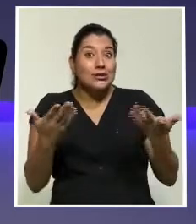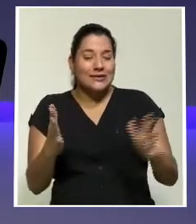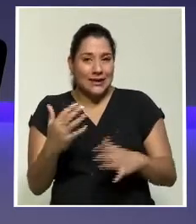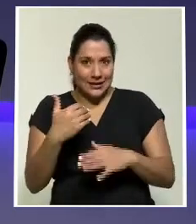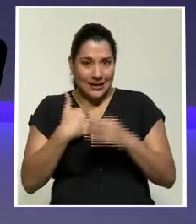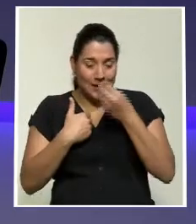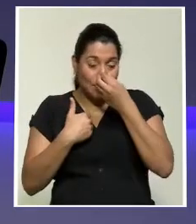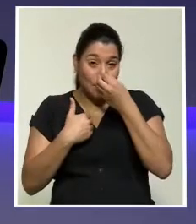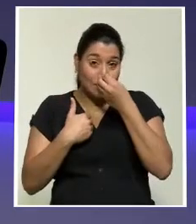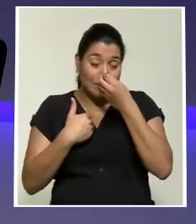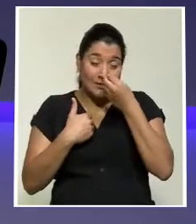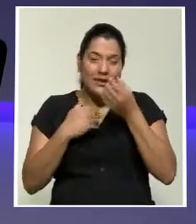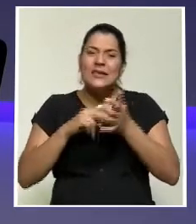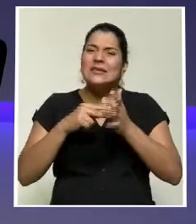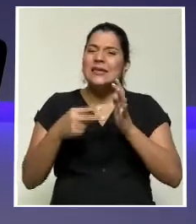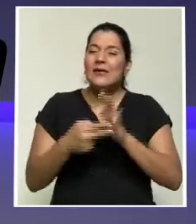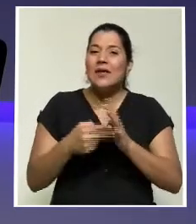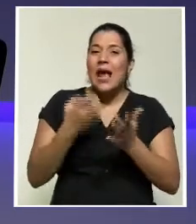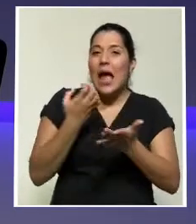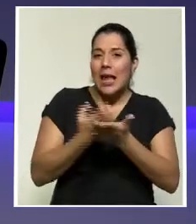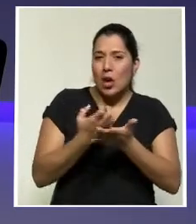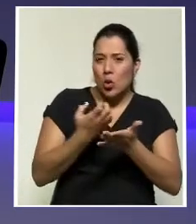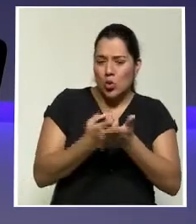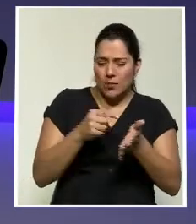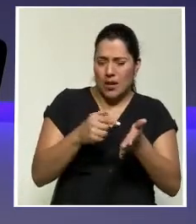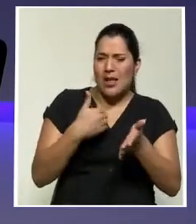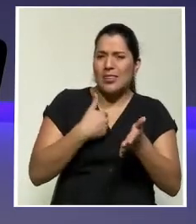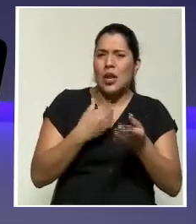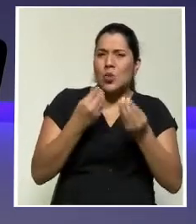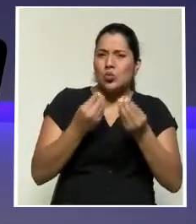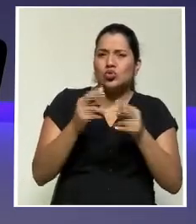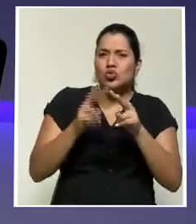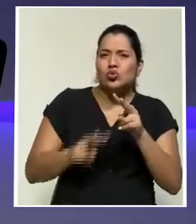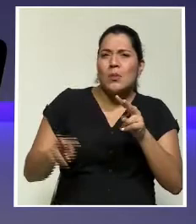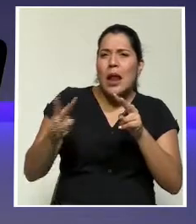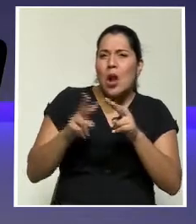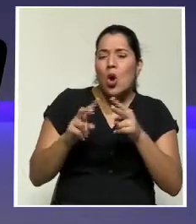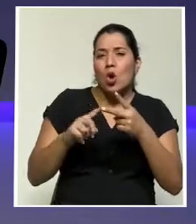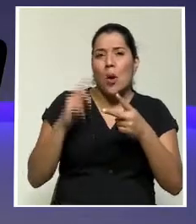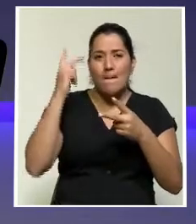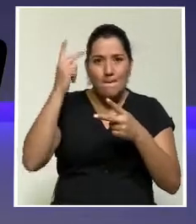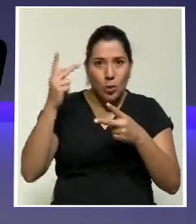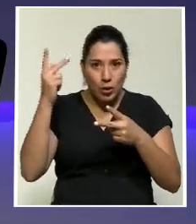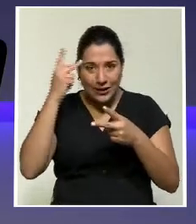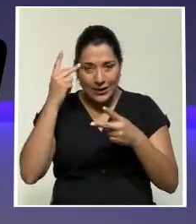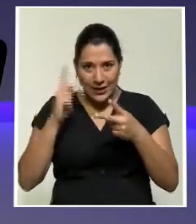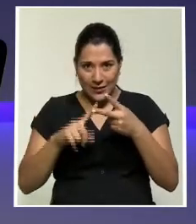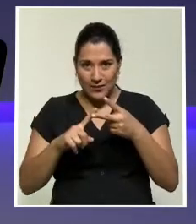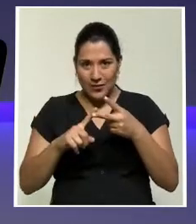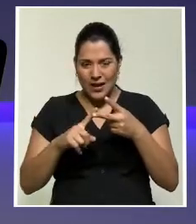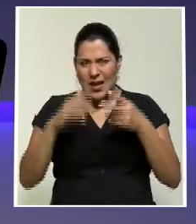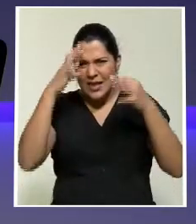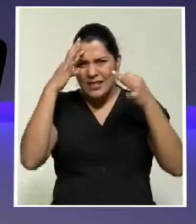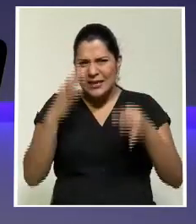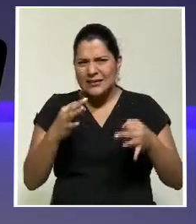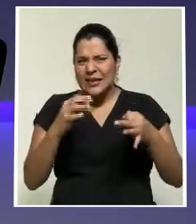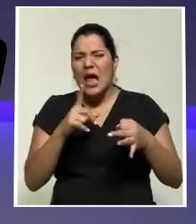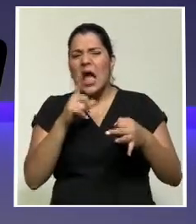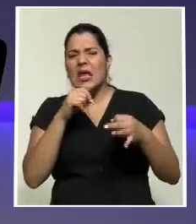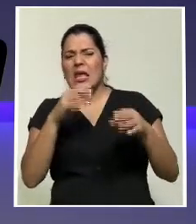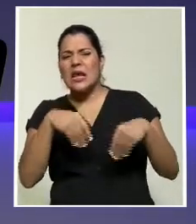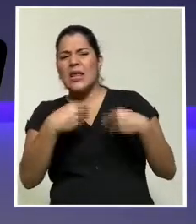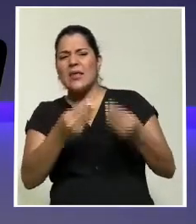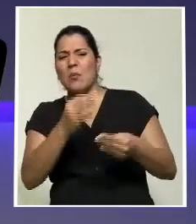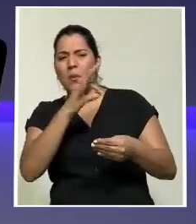medida es una actividad cargada de valores y de política. Decidir quién recibirá tal beneficio o